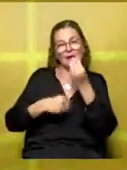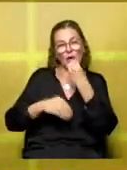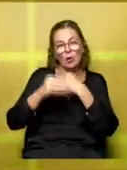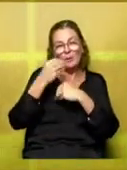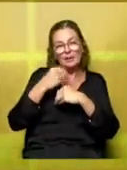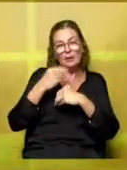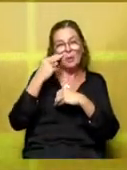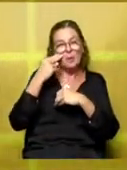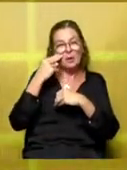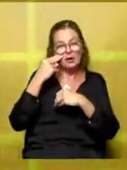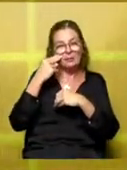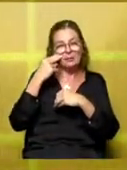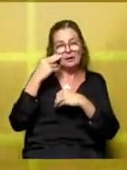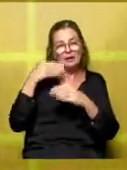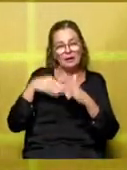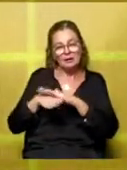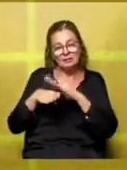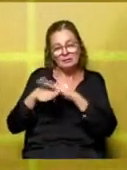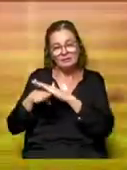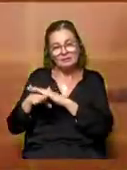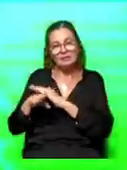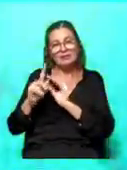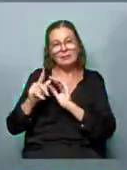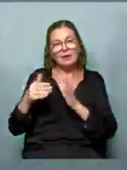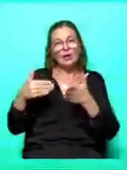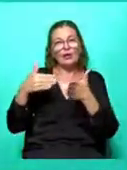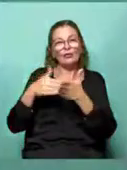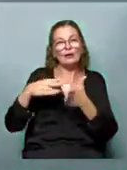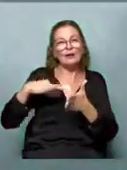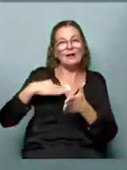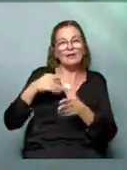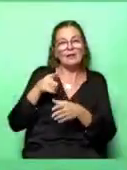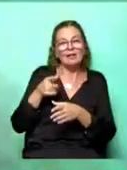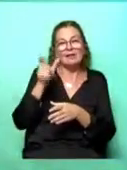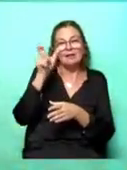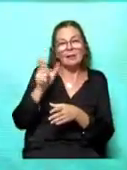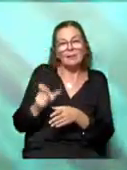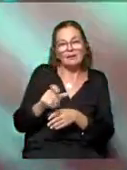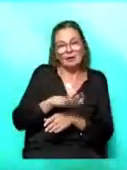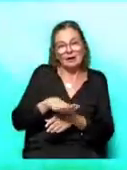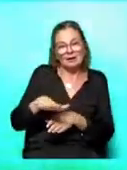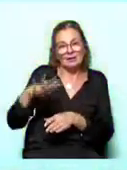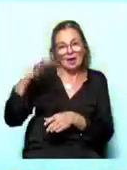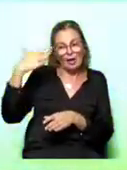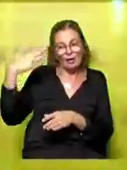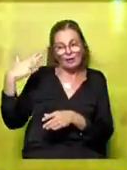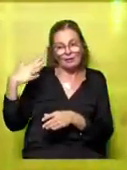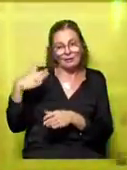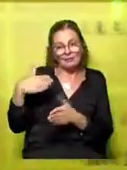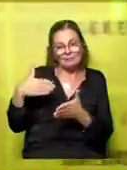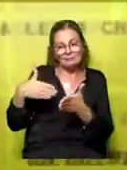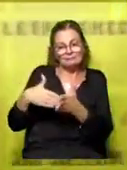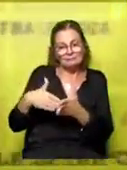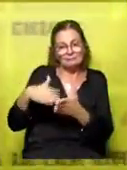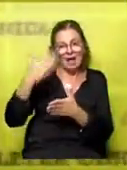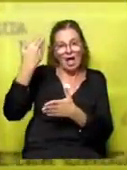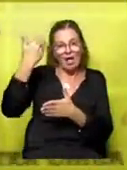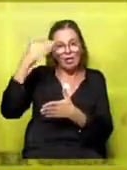también condiciona las posibilidades de vida de esa persona, de ese niño o esa niña en la vida